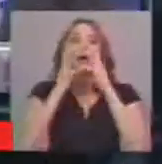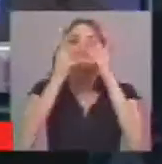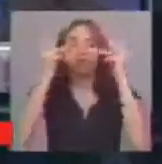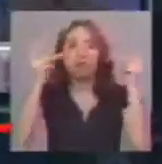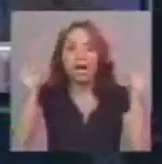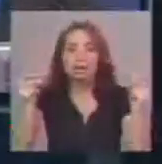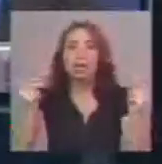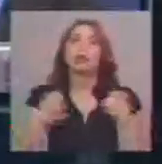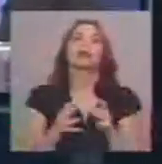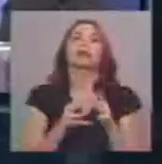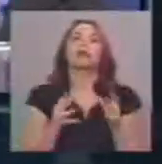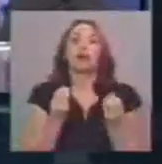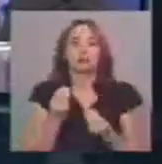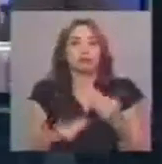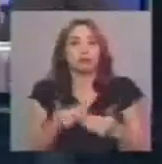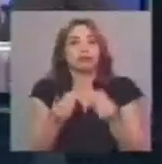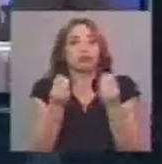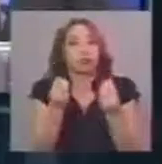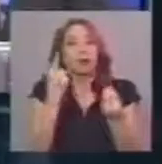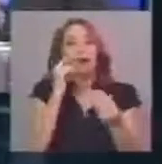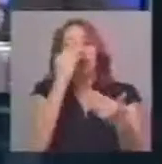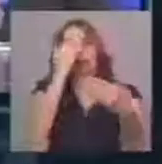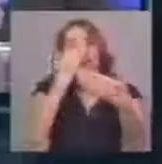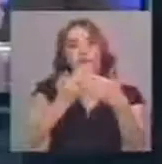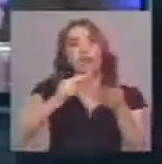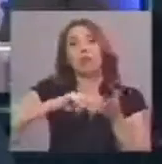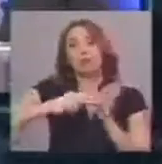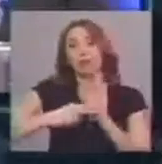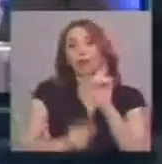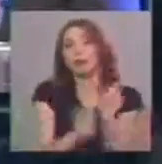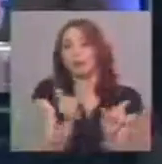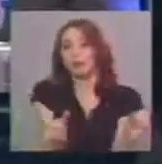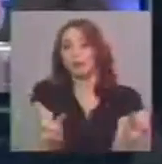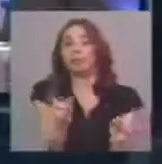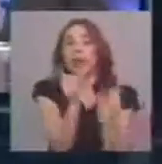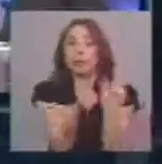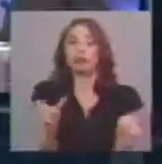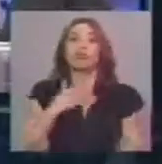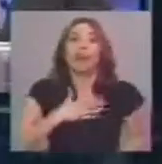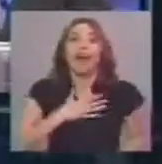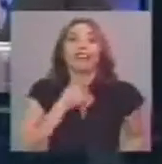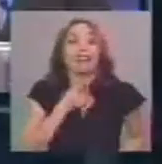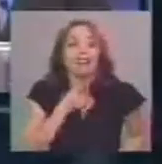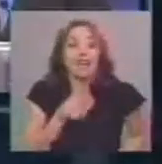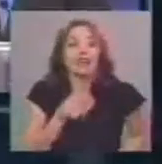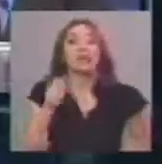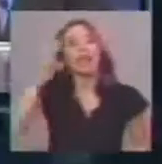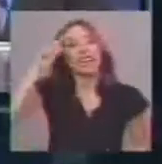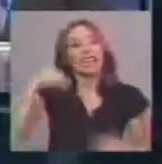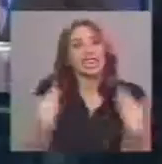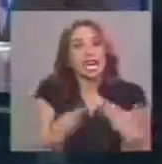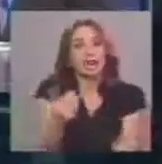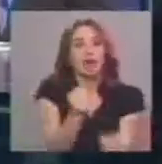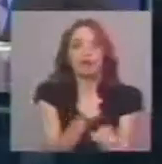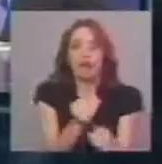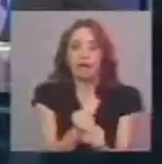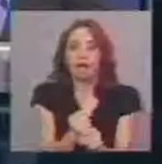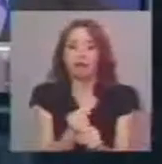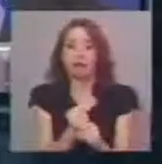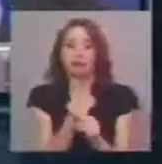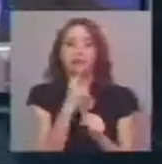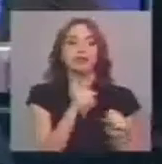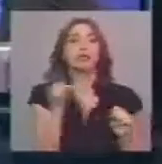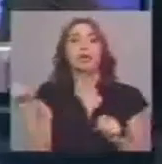transparente y mucho más fecunda para enfrentar los problemas de la gente. Lo que la gente quiere es que creemos trabajo, derrotemos la